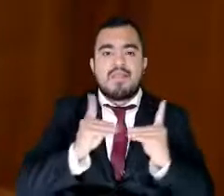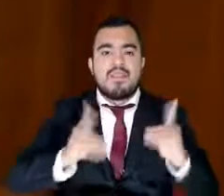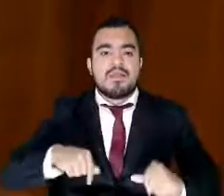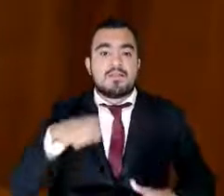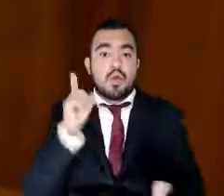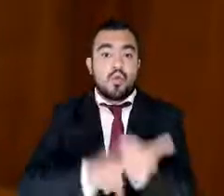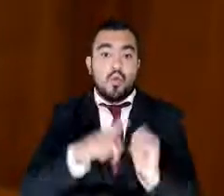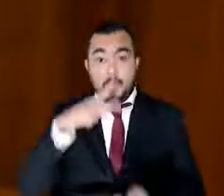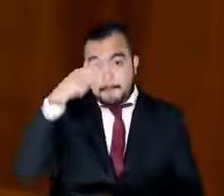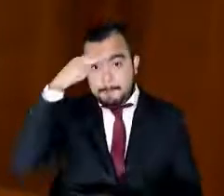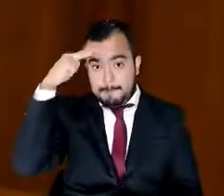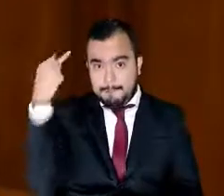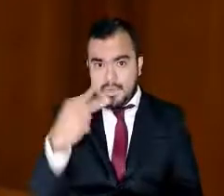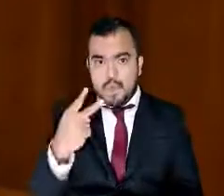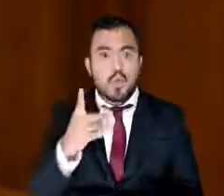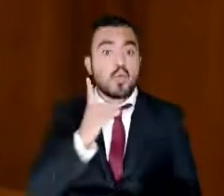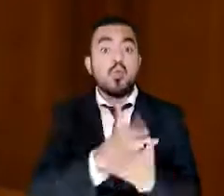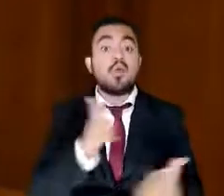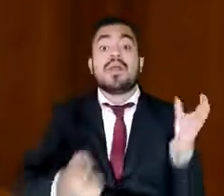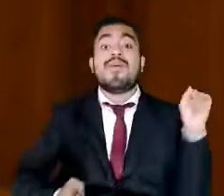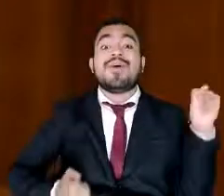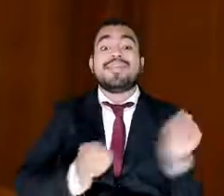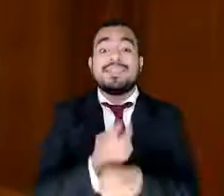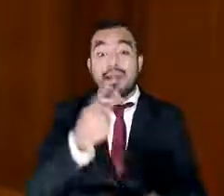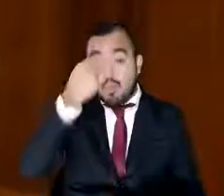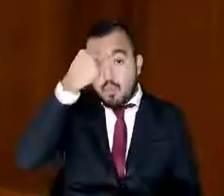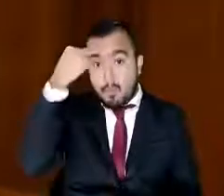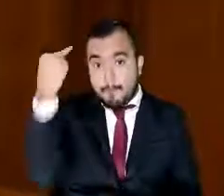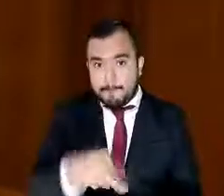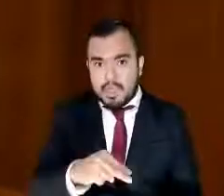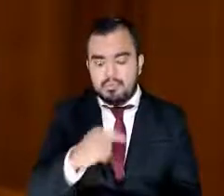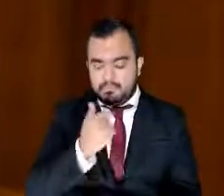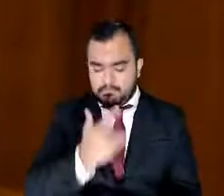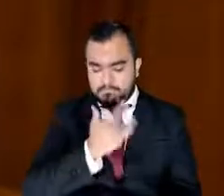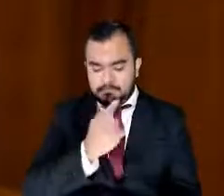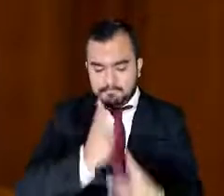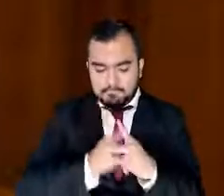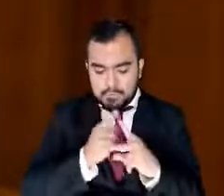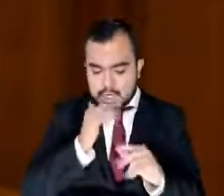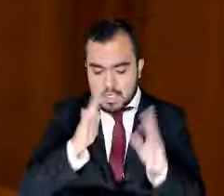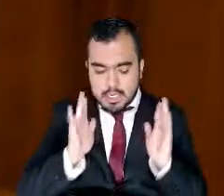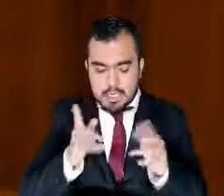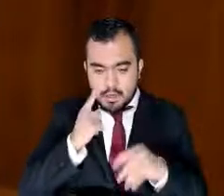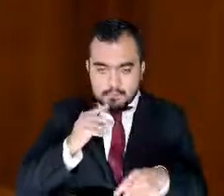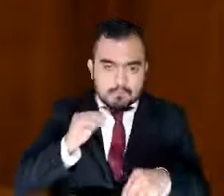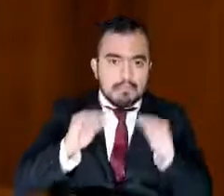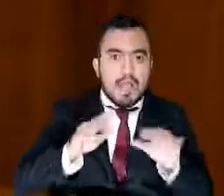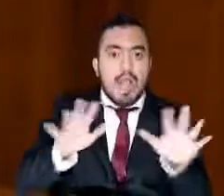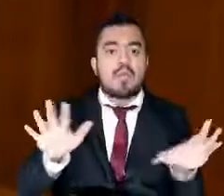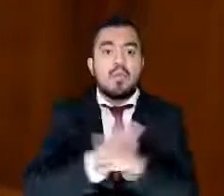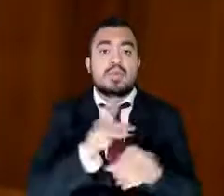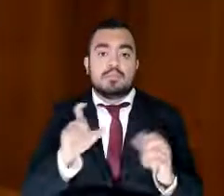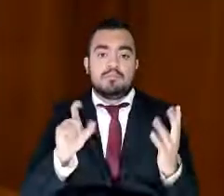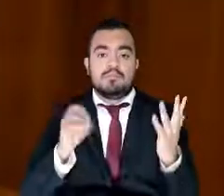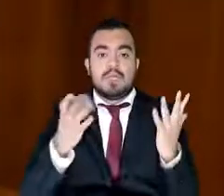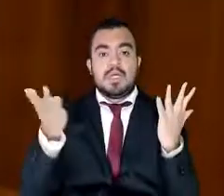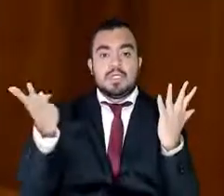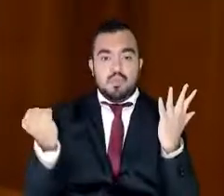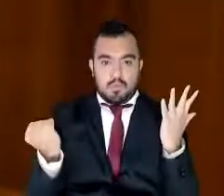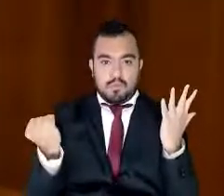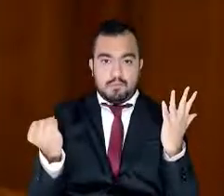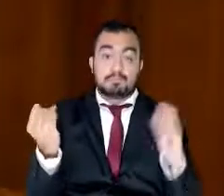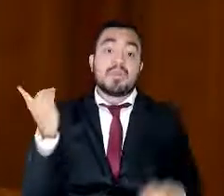el país. Nada más en el Estado de México, nosotros por cuenta propia hemos actualizado estos 29.